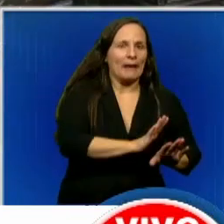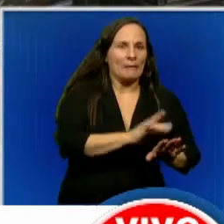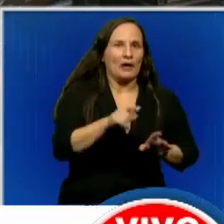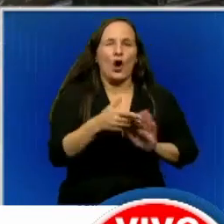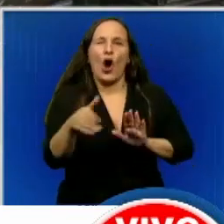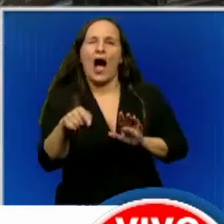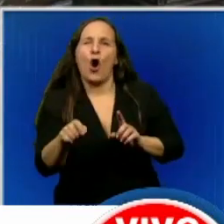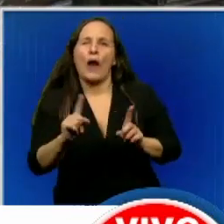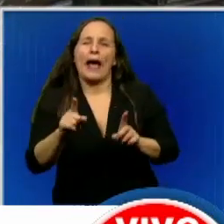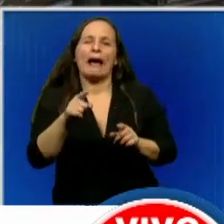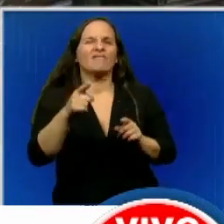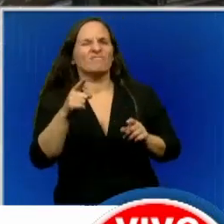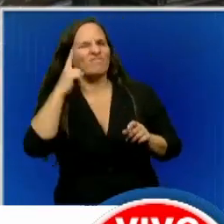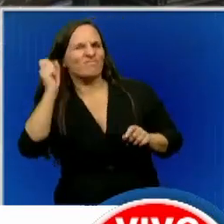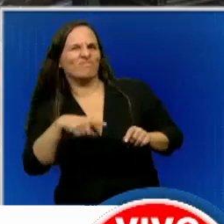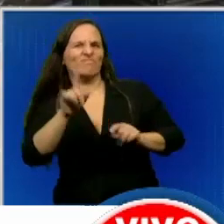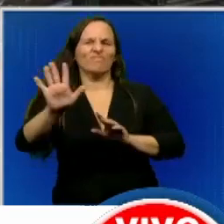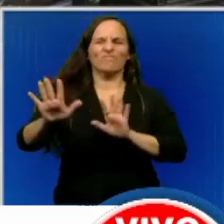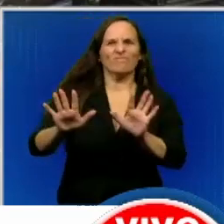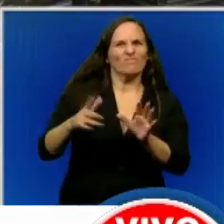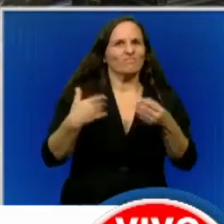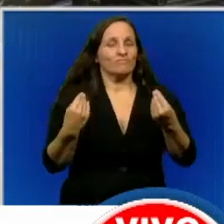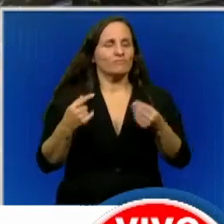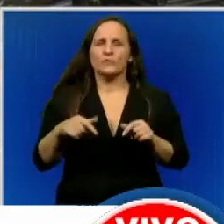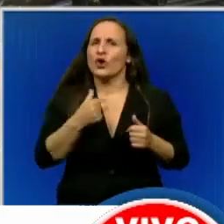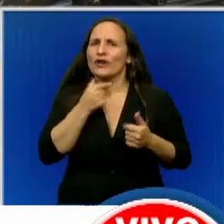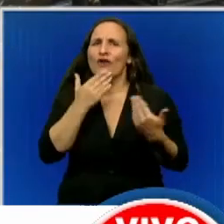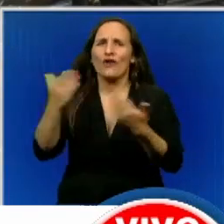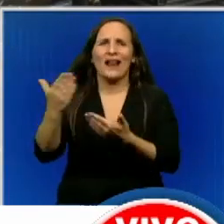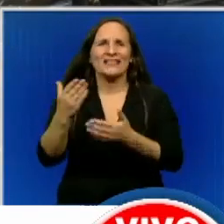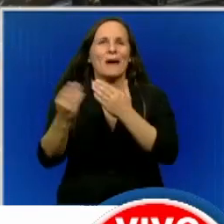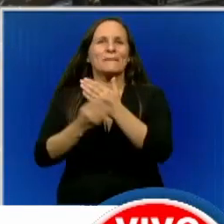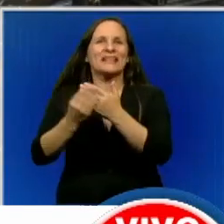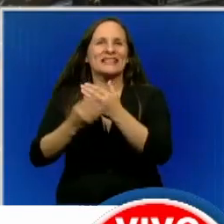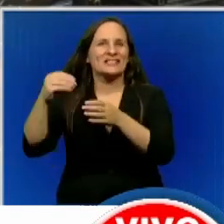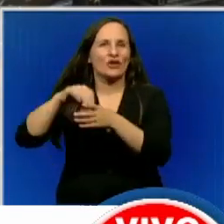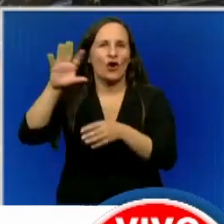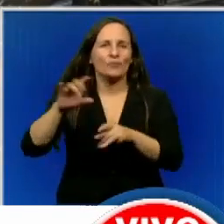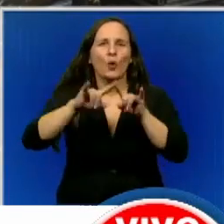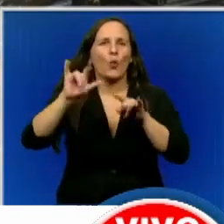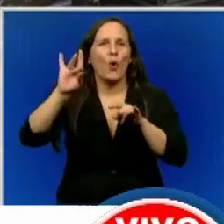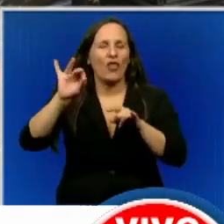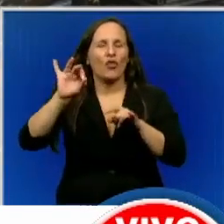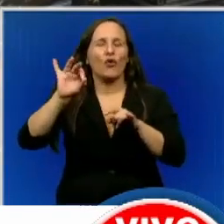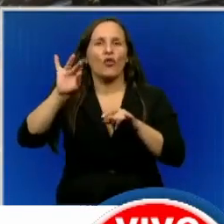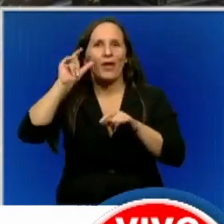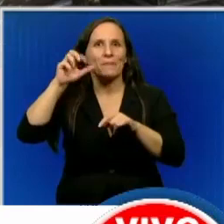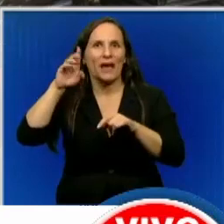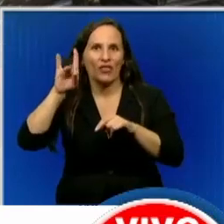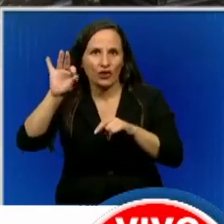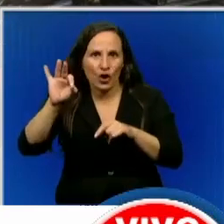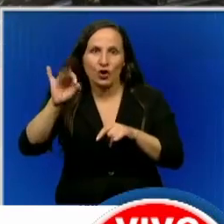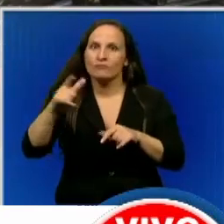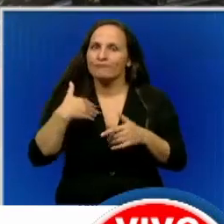descalificación mutua. Miren, yo quiero agradecerle especialmente al ministro del Interior, Guado de Pedro, porque destacó un proyecto que presentamos